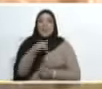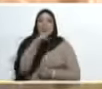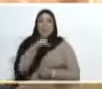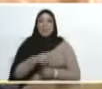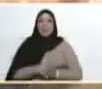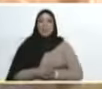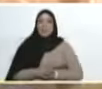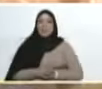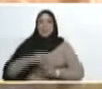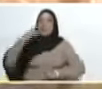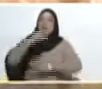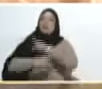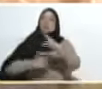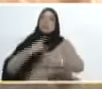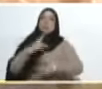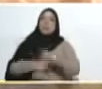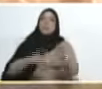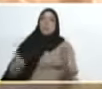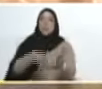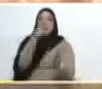todo ese proceso se cumplió.